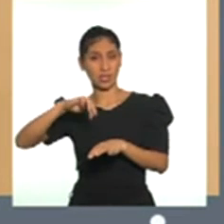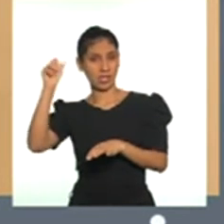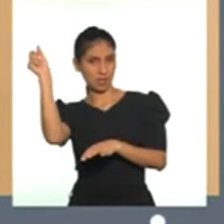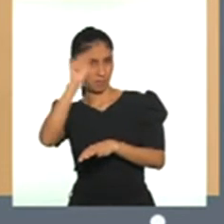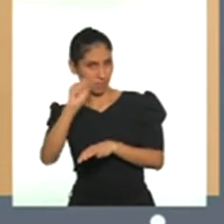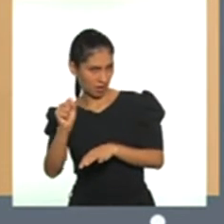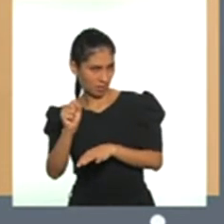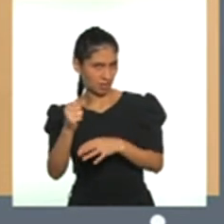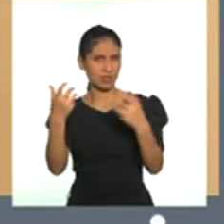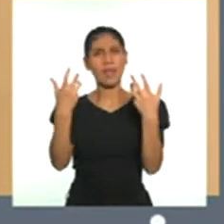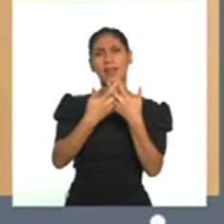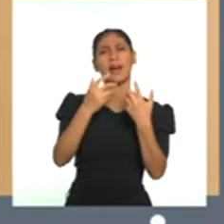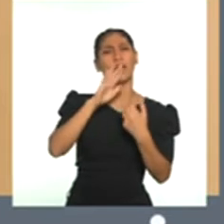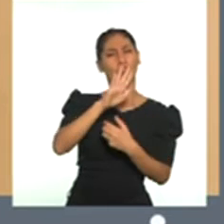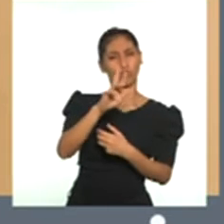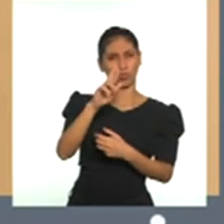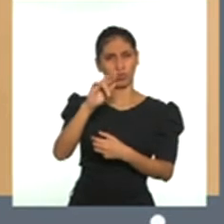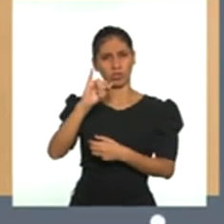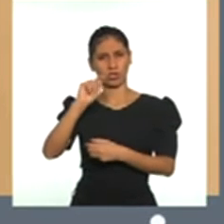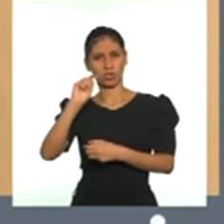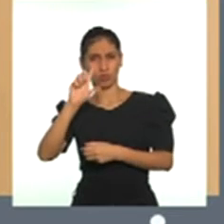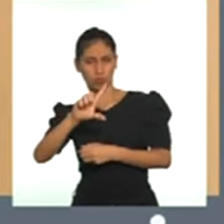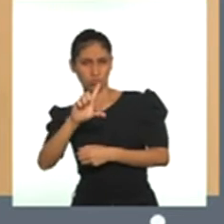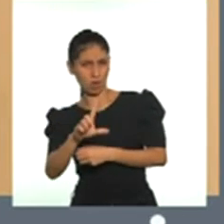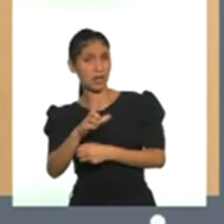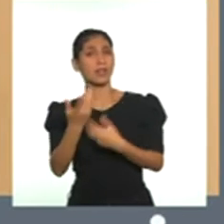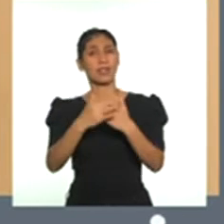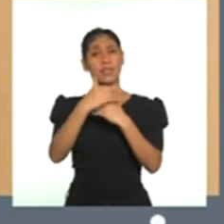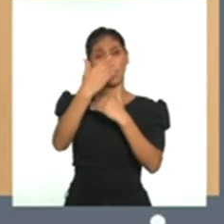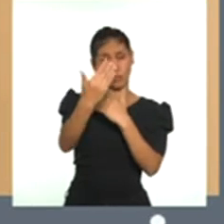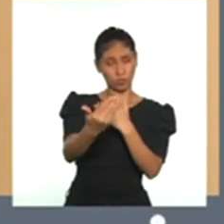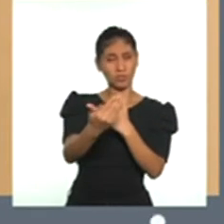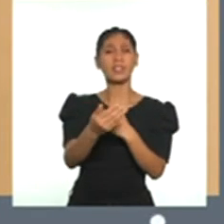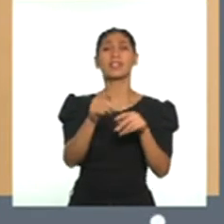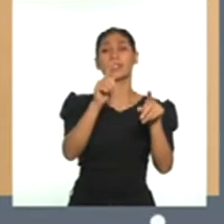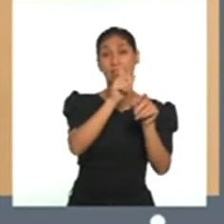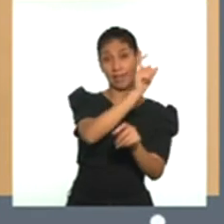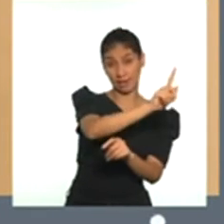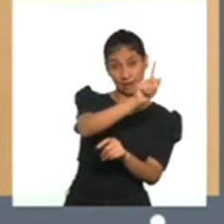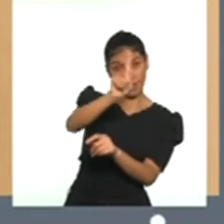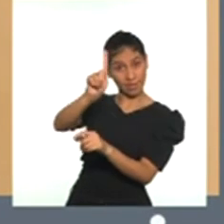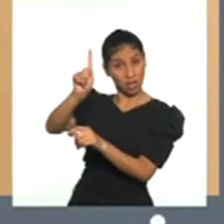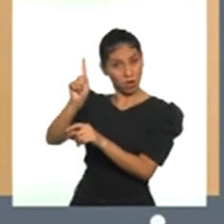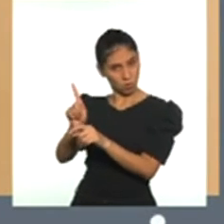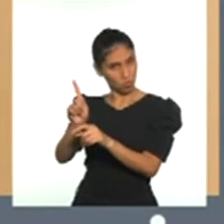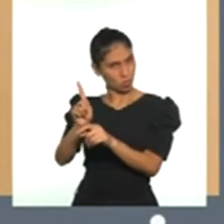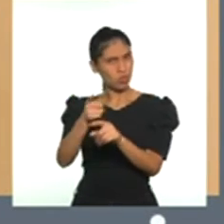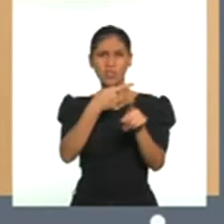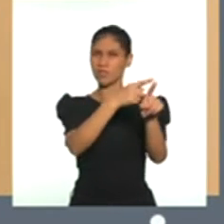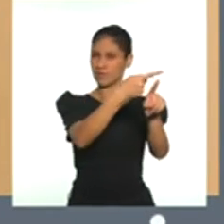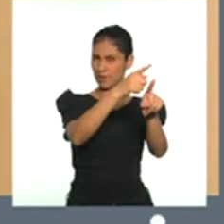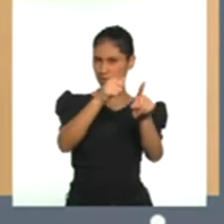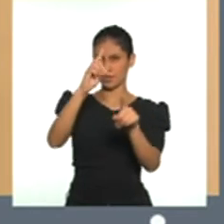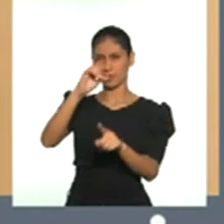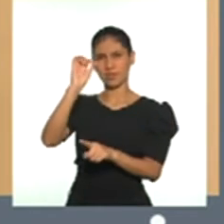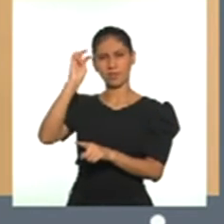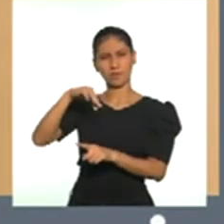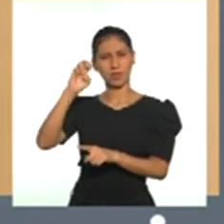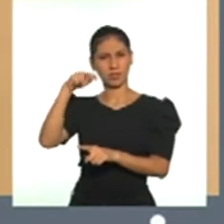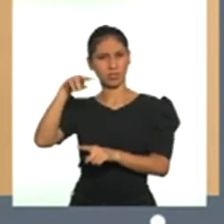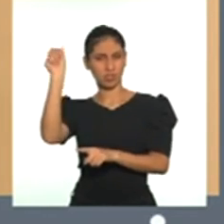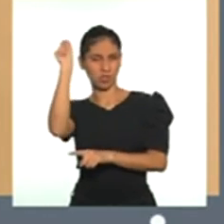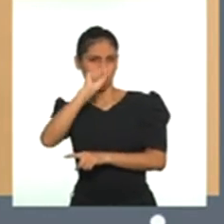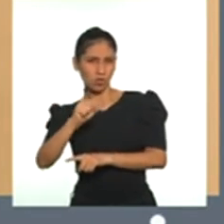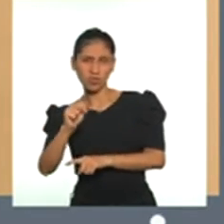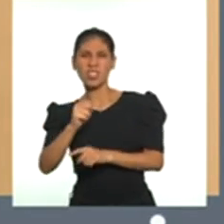del ritual y de la cosmovisión, los cuales actúan en forma integral, asumiendo diversas dimensiones de la vida en